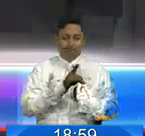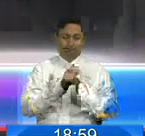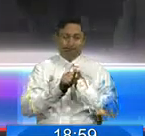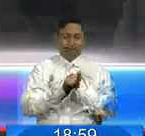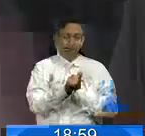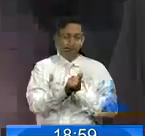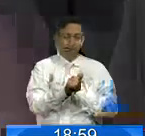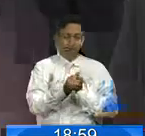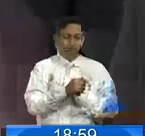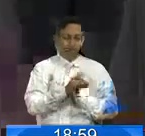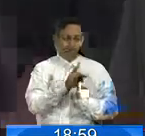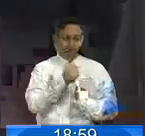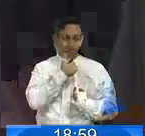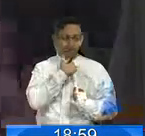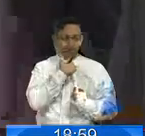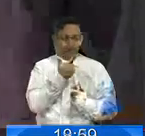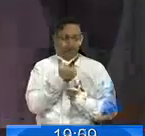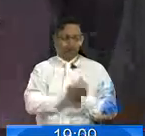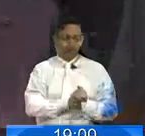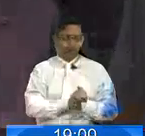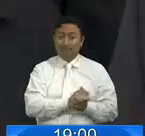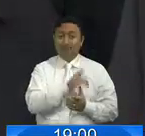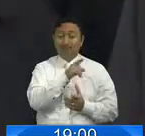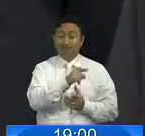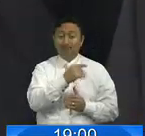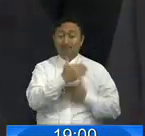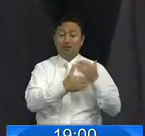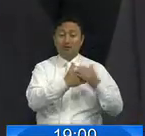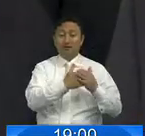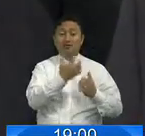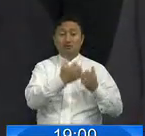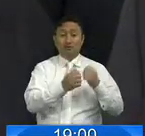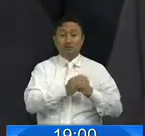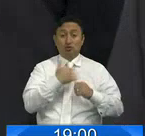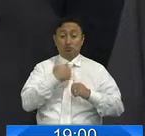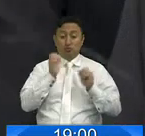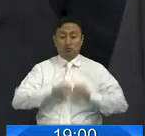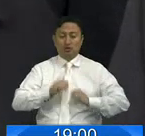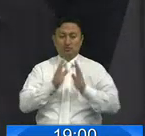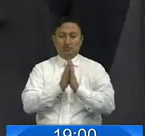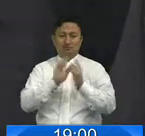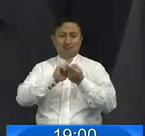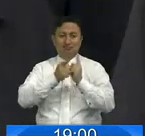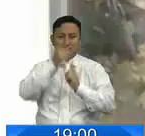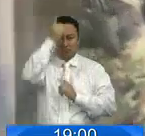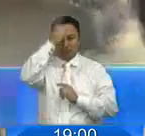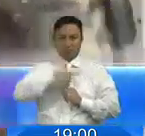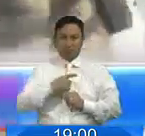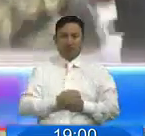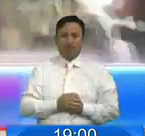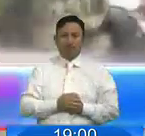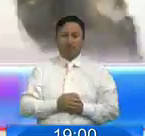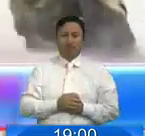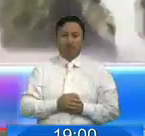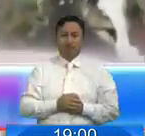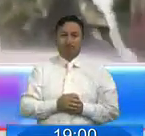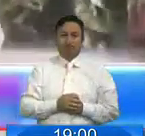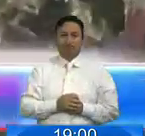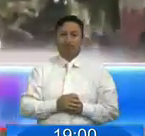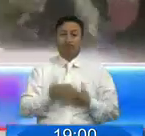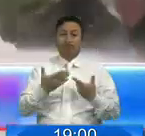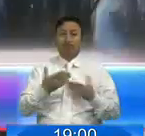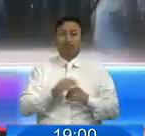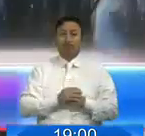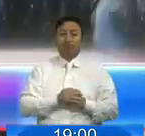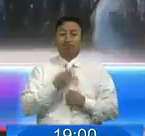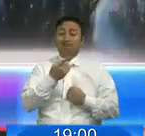restringido, demasiado restringido. Eso va a ser un importante motivo de apelación. Se prevé que todos los